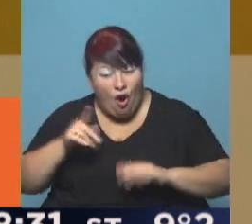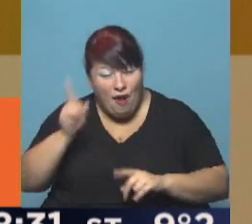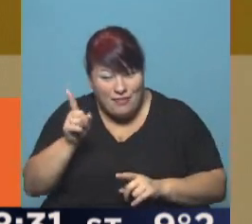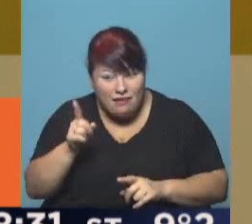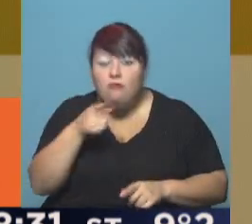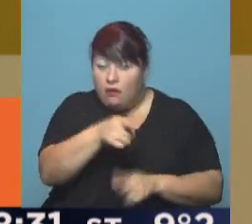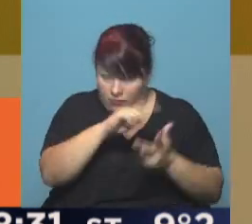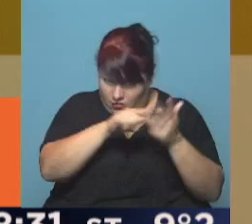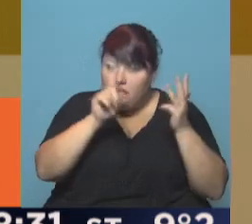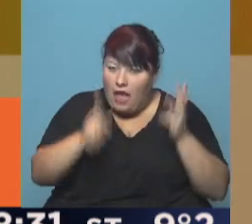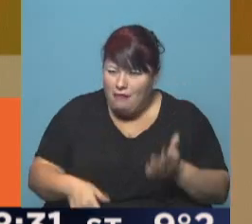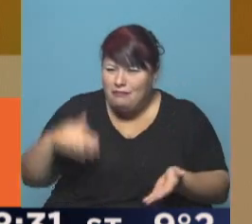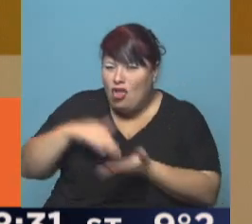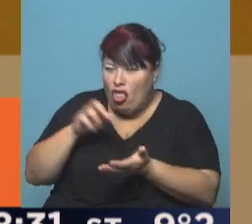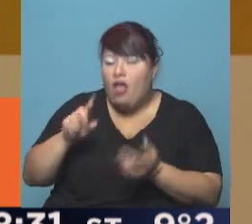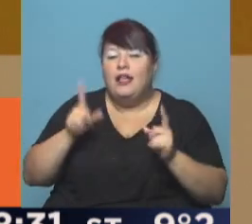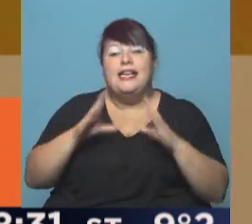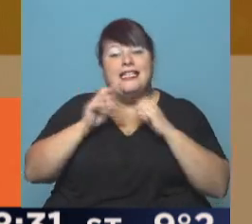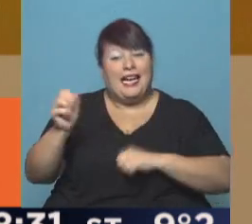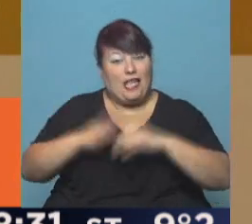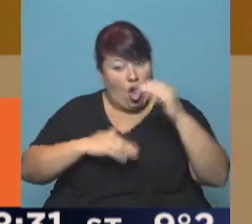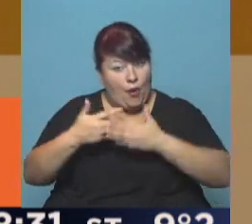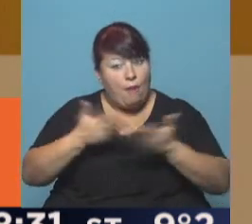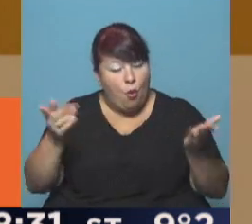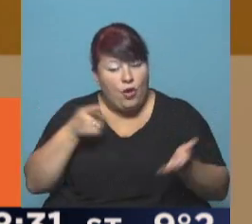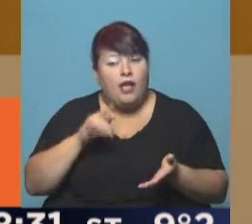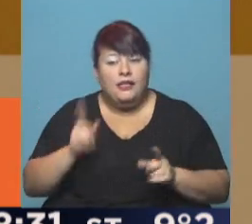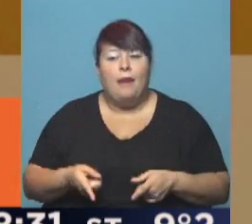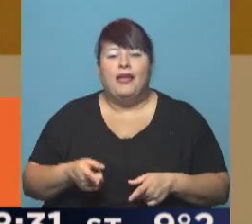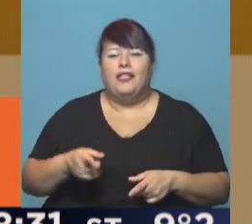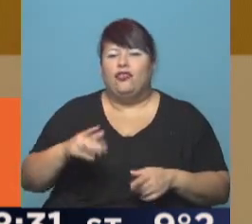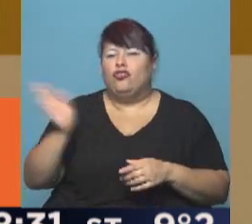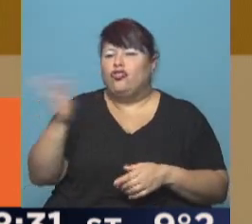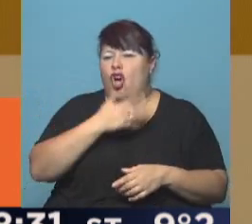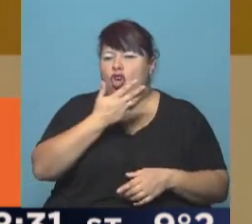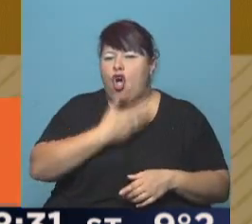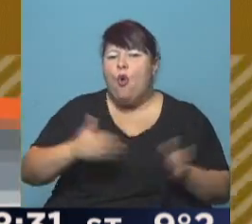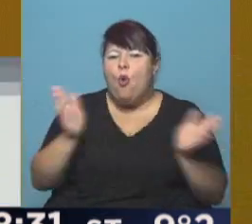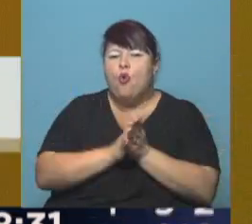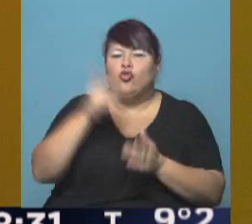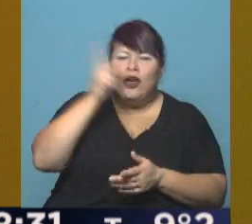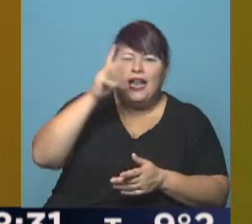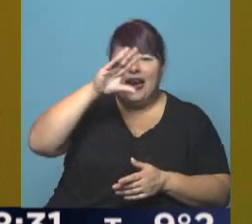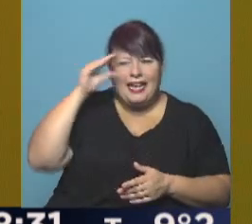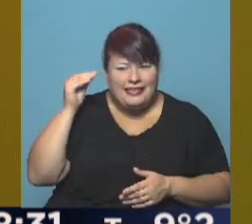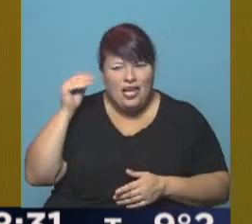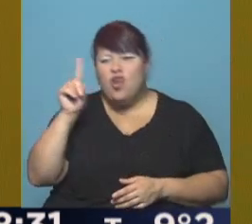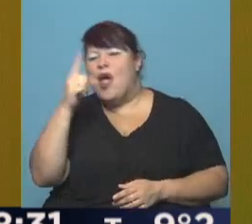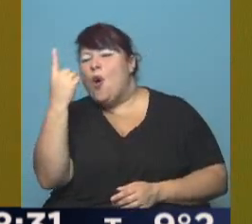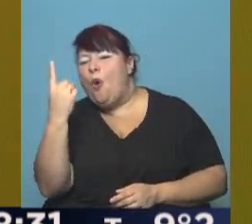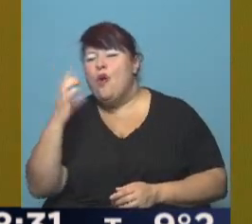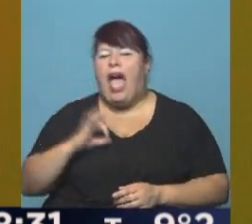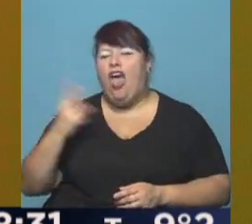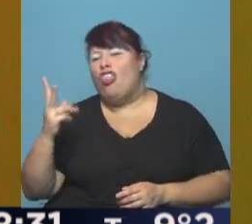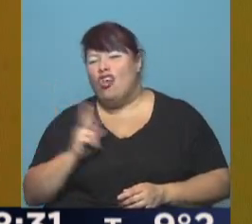las monjas de millones de dólares. Secretario de Obras Públicas. Secretario de Obras Públicas de todo el gobierno de Néstor y de Cristina Kirchner, no de un